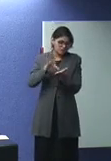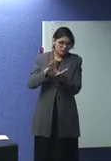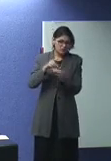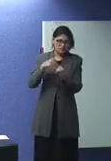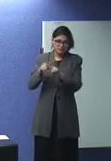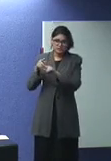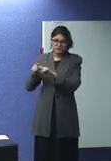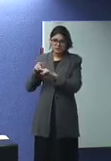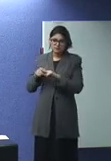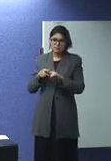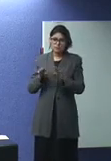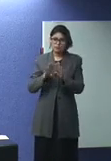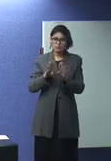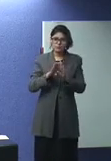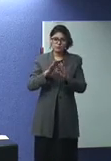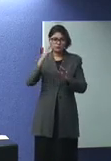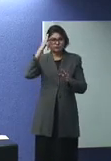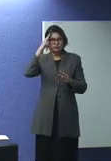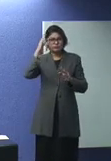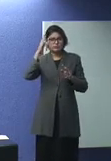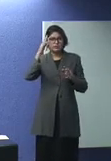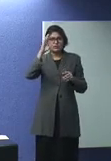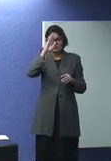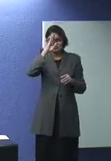un paradigma positivista que pretendía